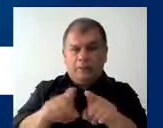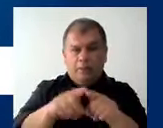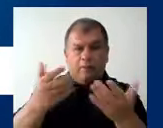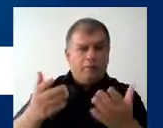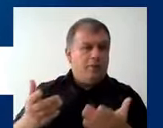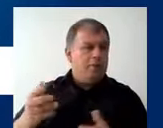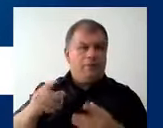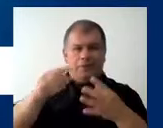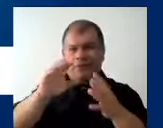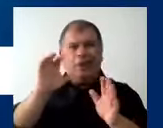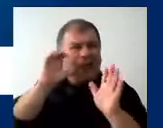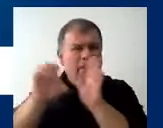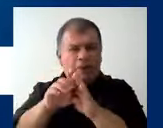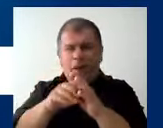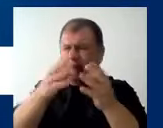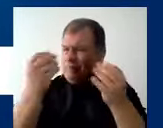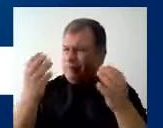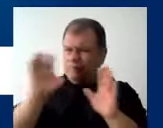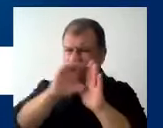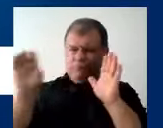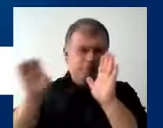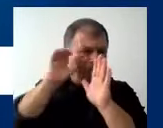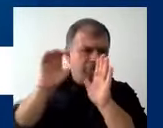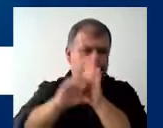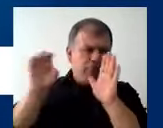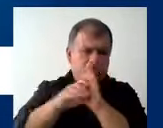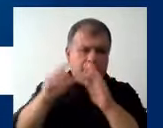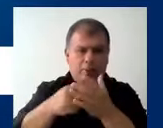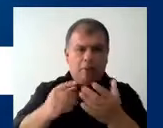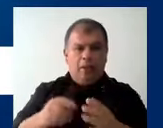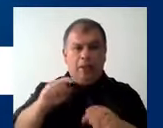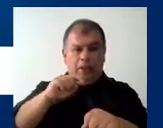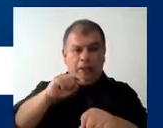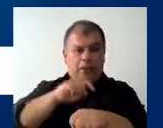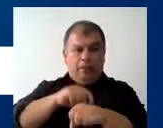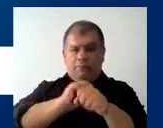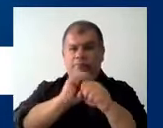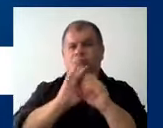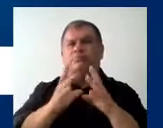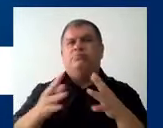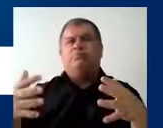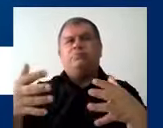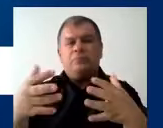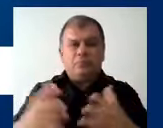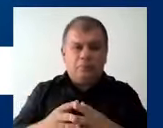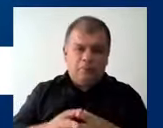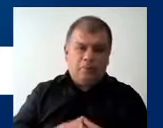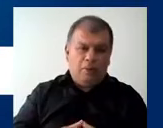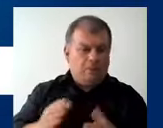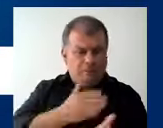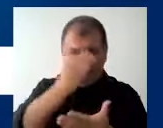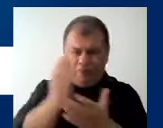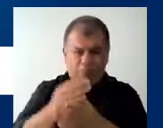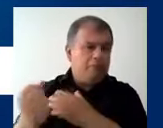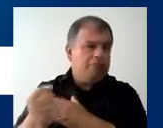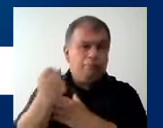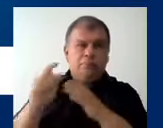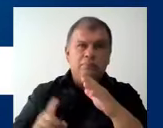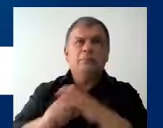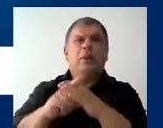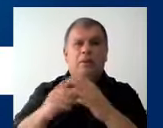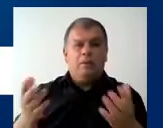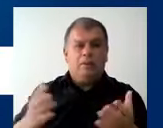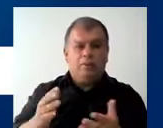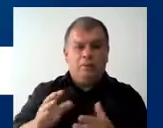este caso, tenemos otros casos, ¿no? En el tiempo de la pandemia, un problema fuerte que se presentó